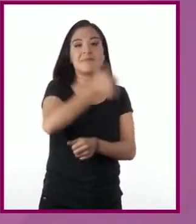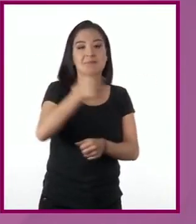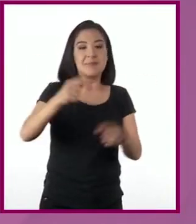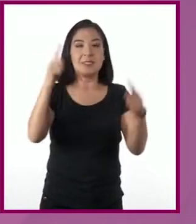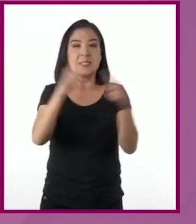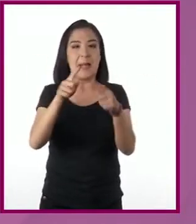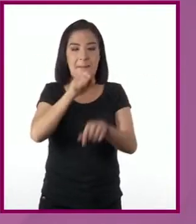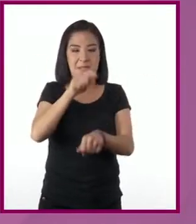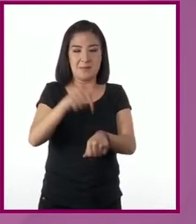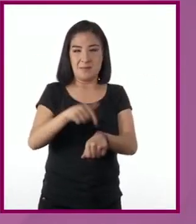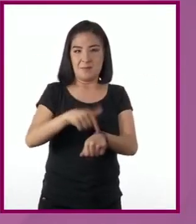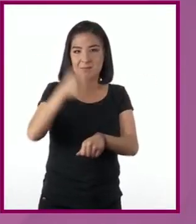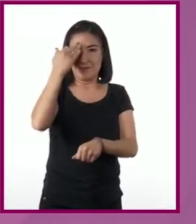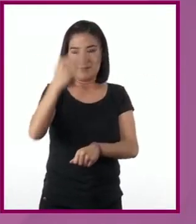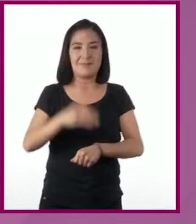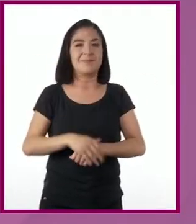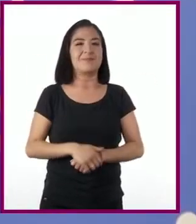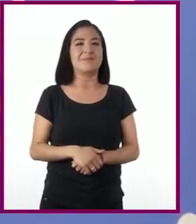estipulado.